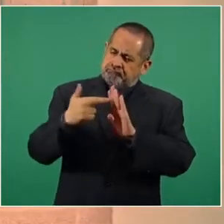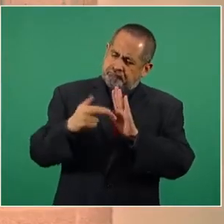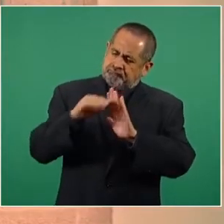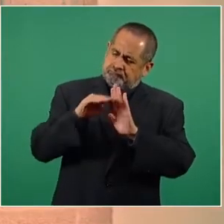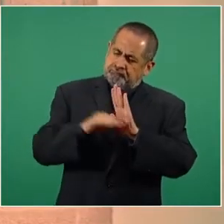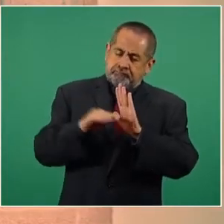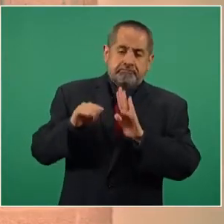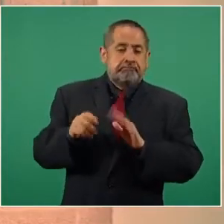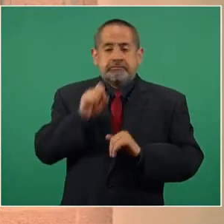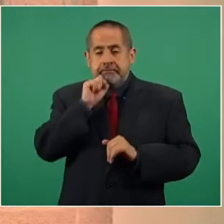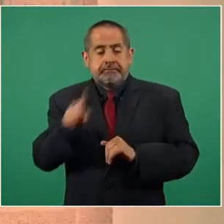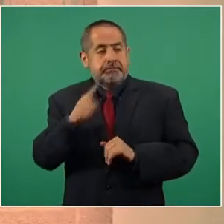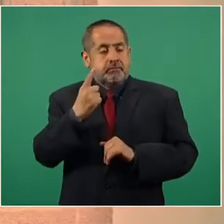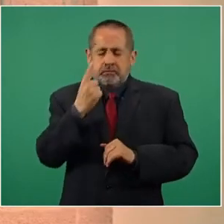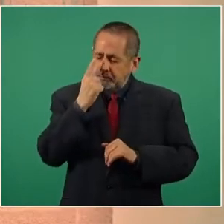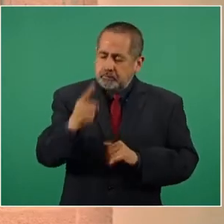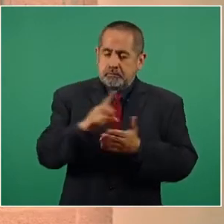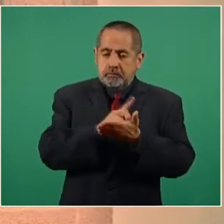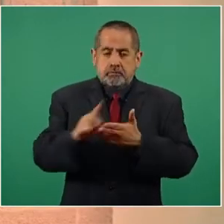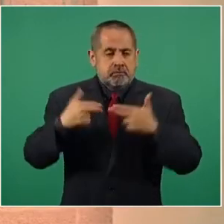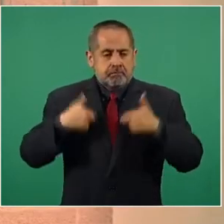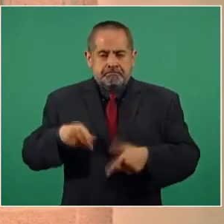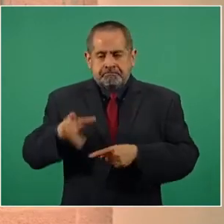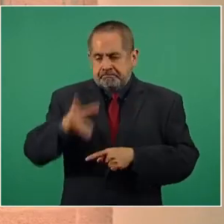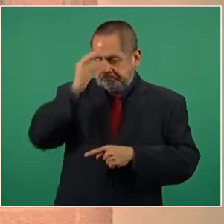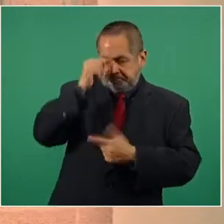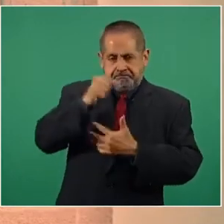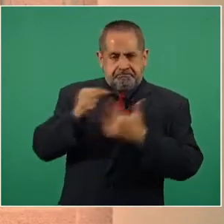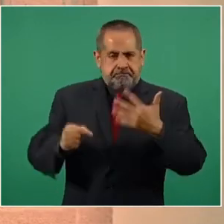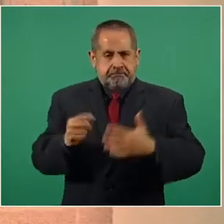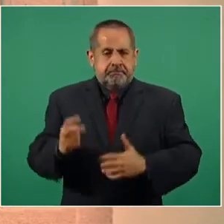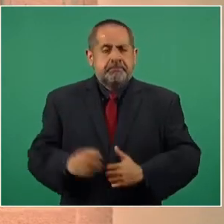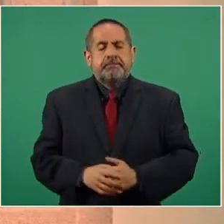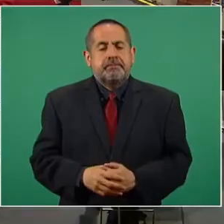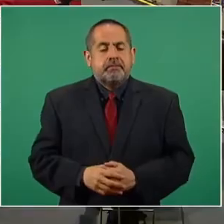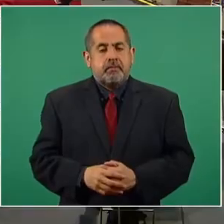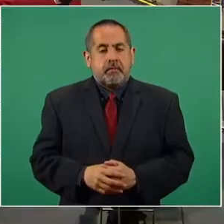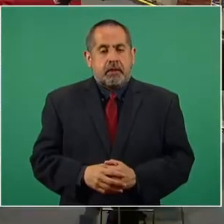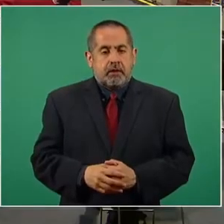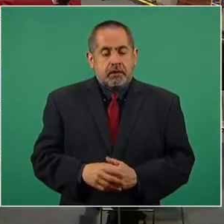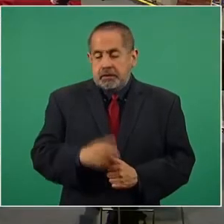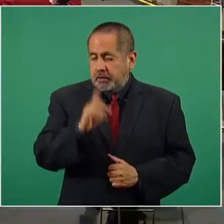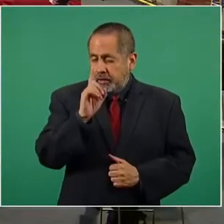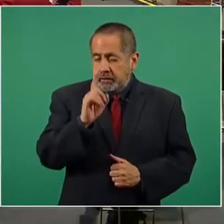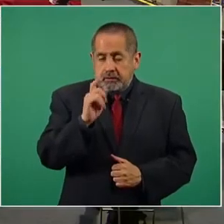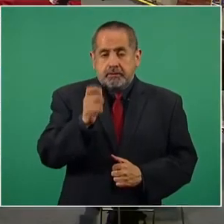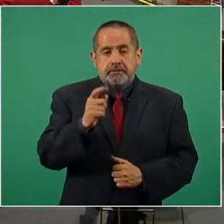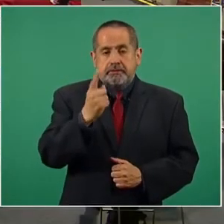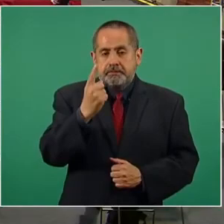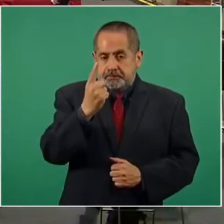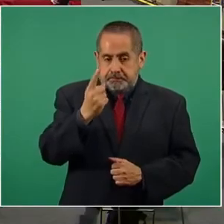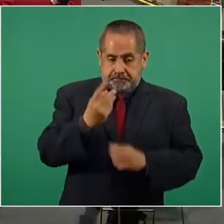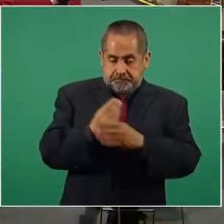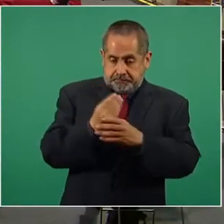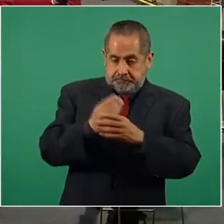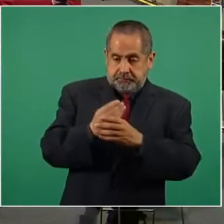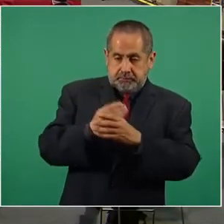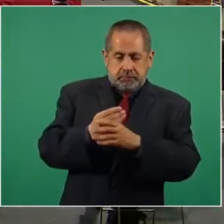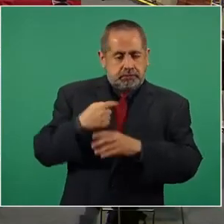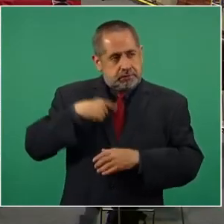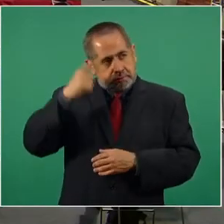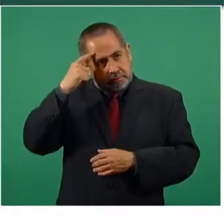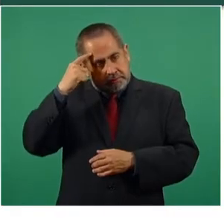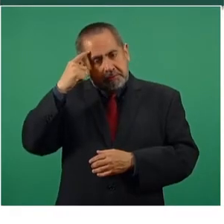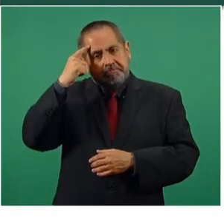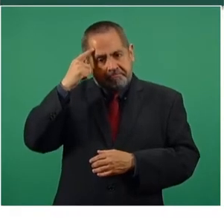y el imperio a la ley. Adelante. Un curso que estamos ya previendo en